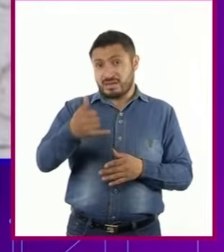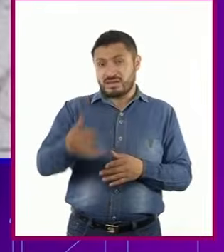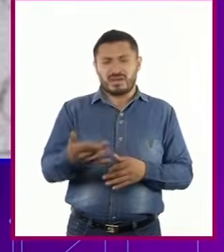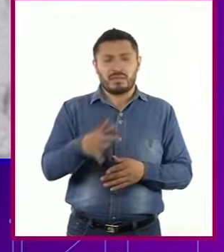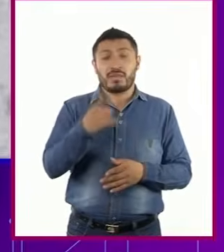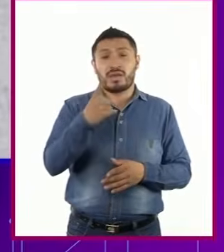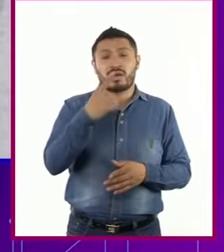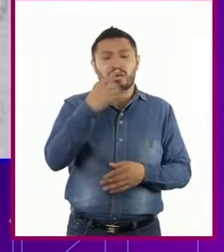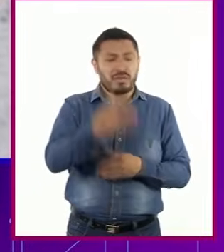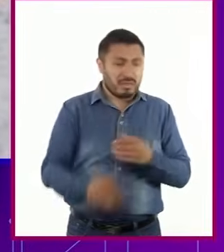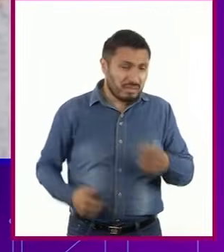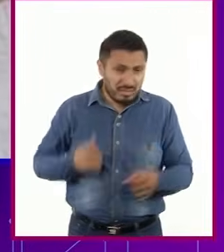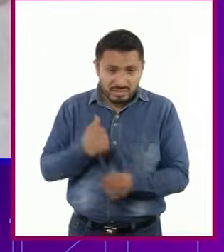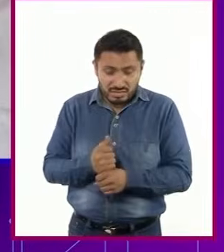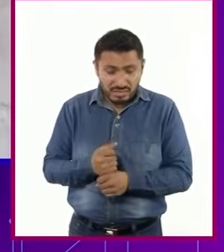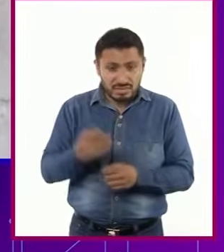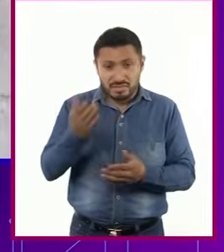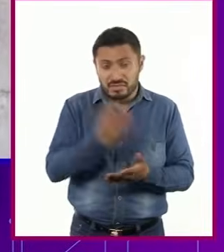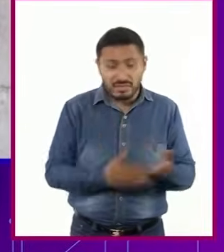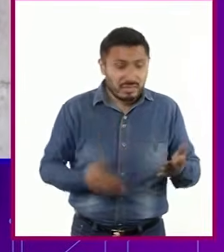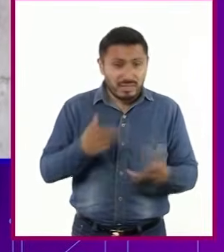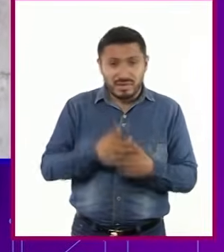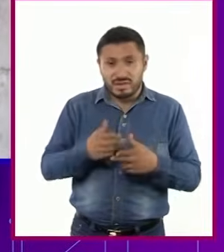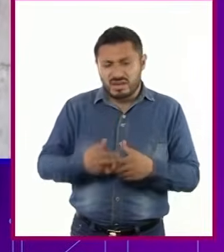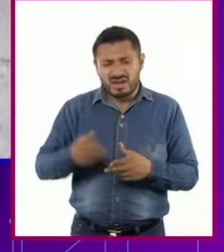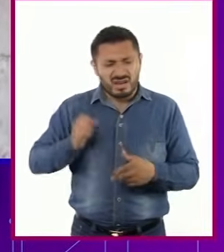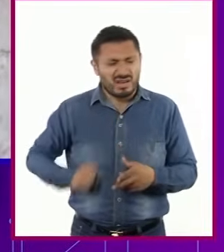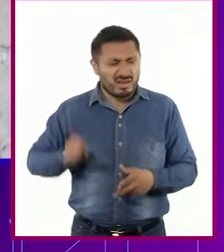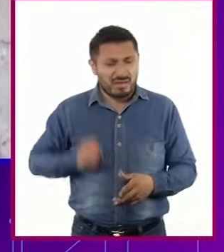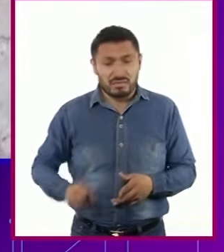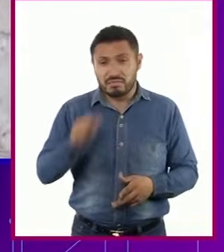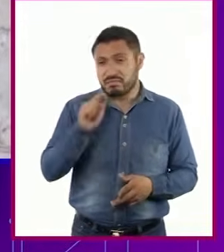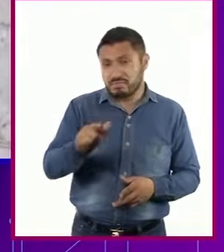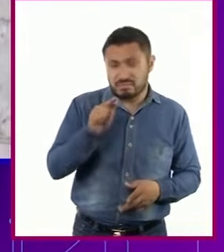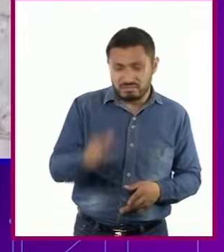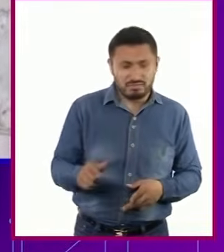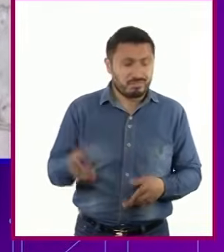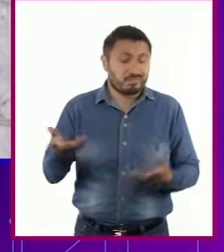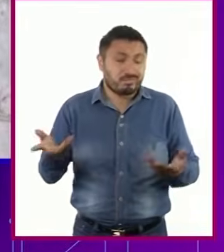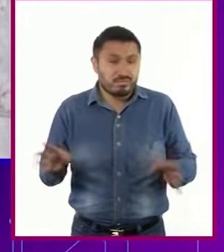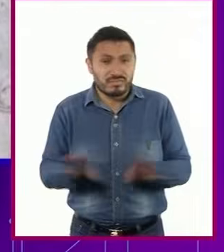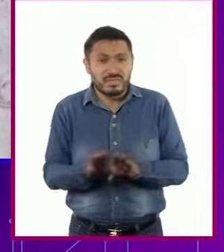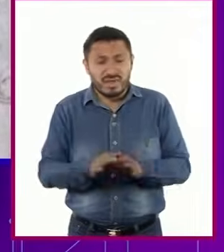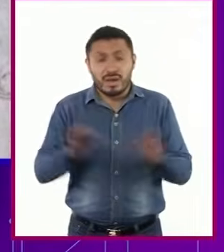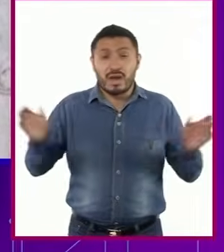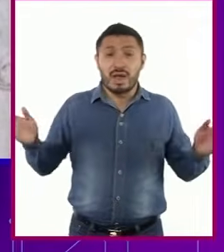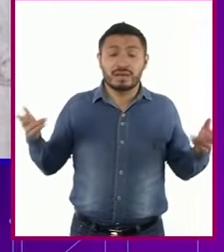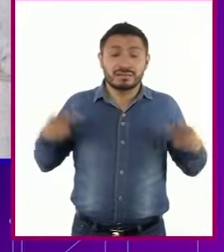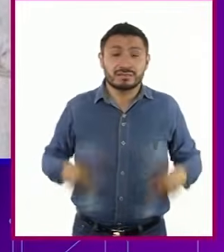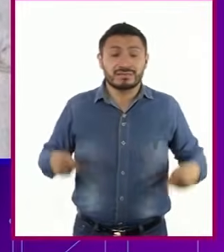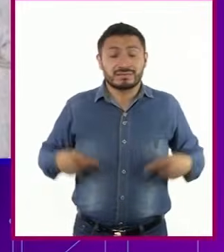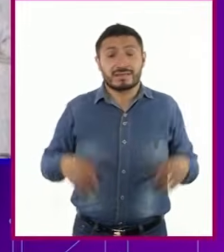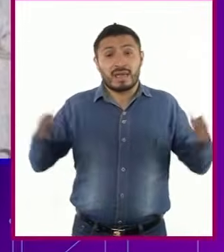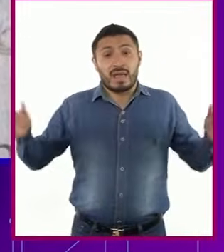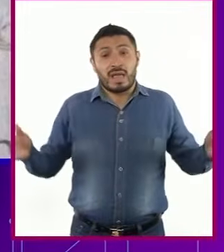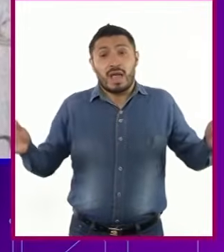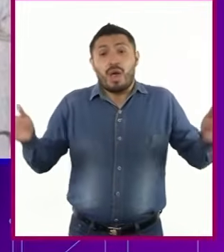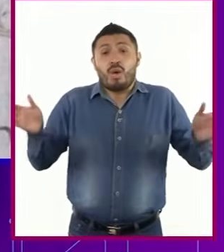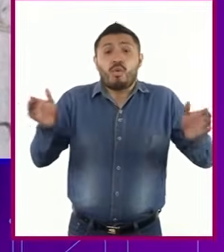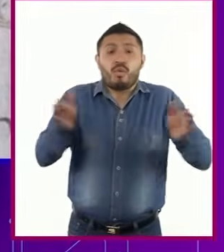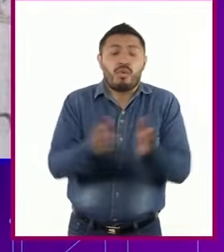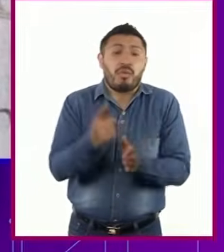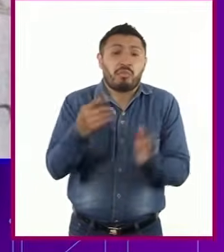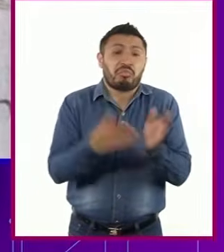un siglo y medio, hasta a mediados del siglo XVII, pues se había reducido la población a